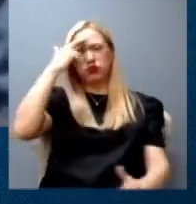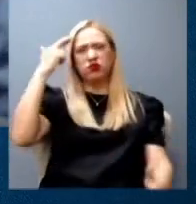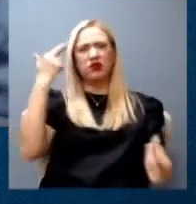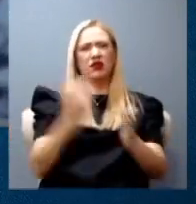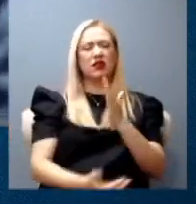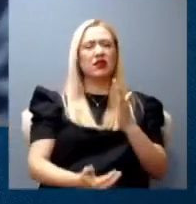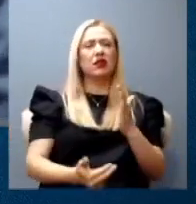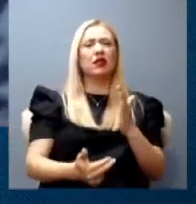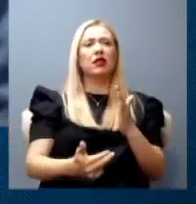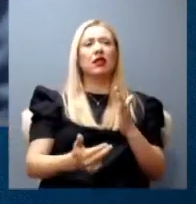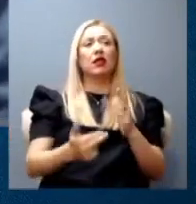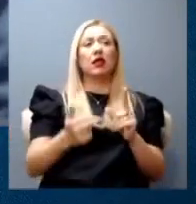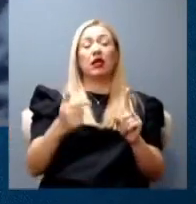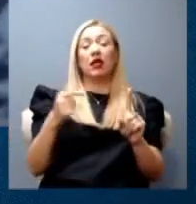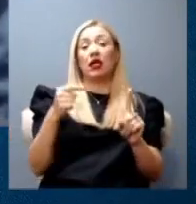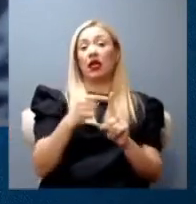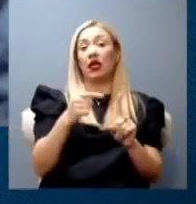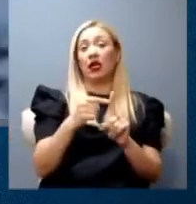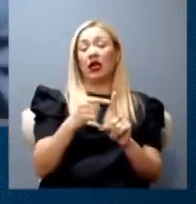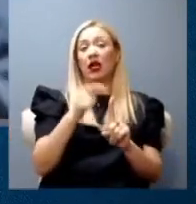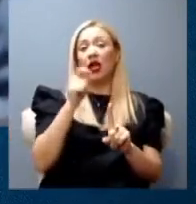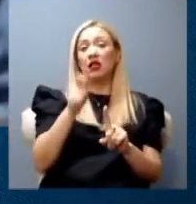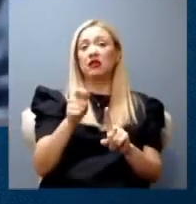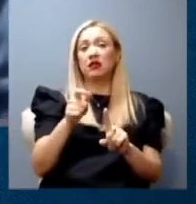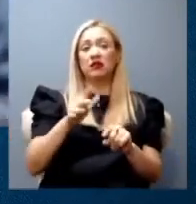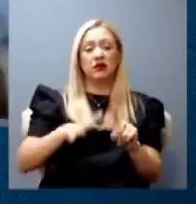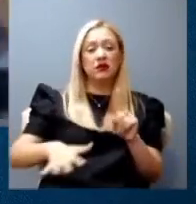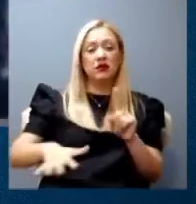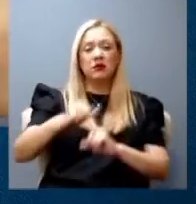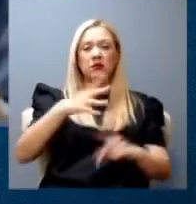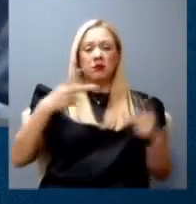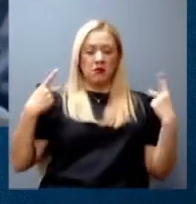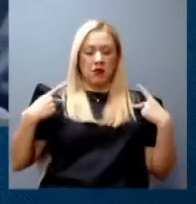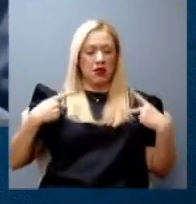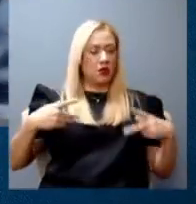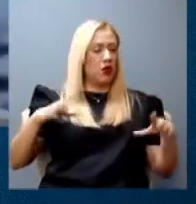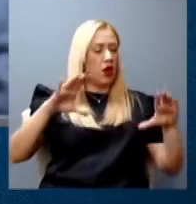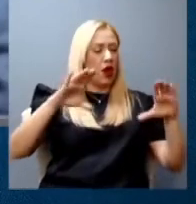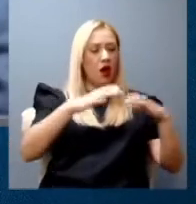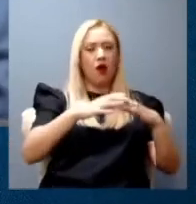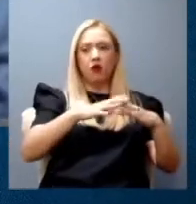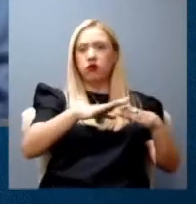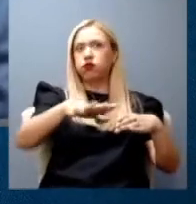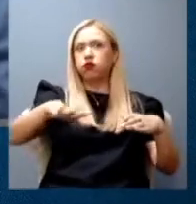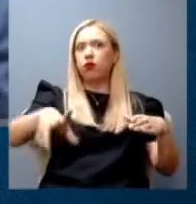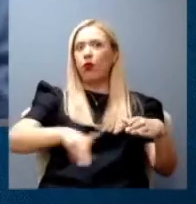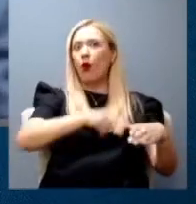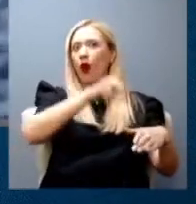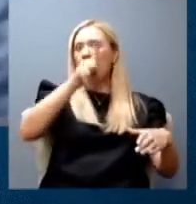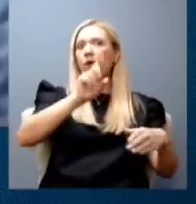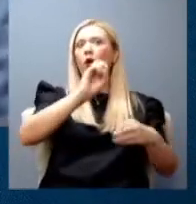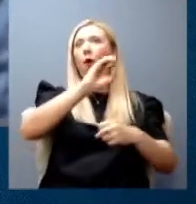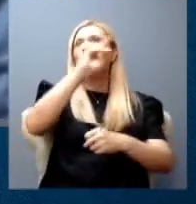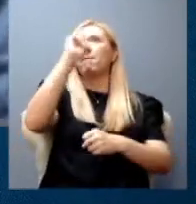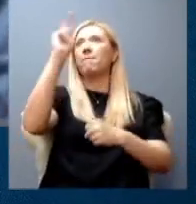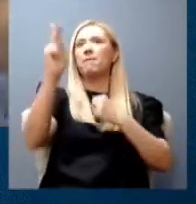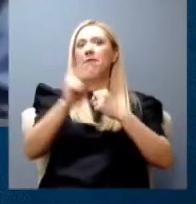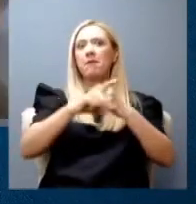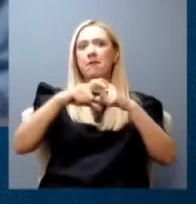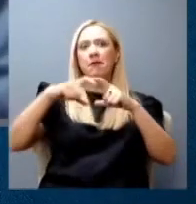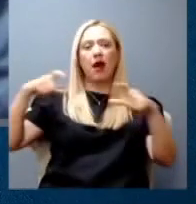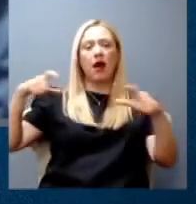contra la propia esencia de la humanidad en su individuo y en colectivo. Digamos, no son casos